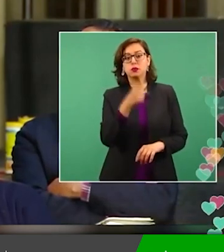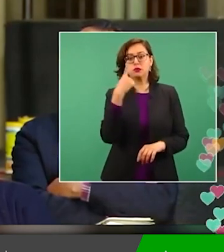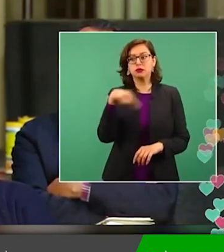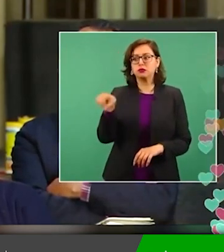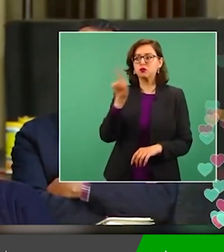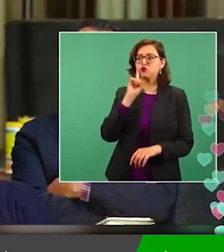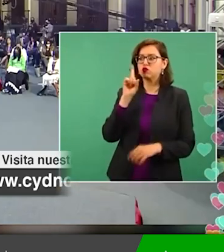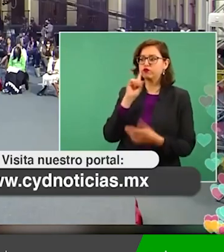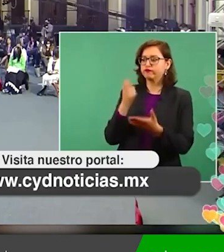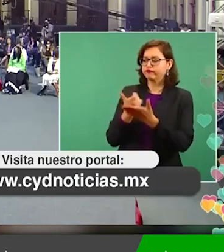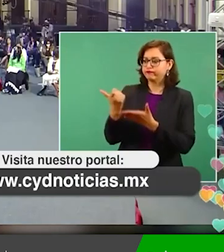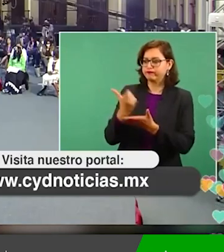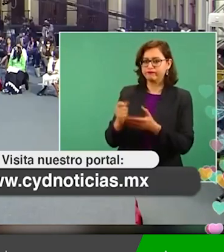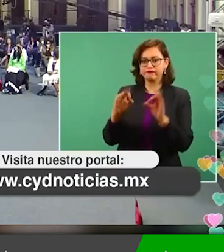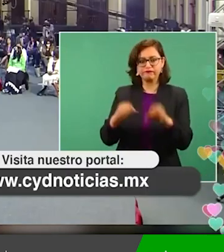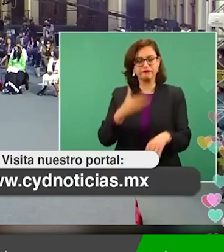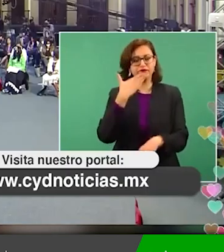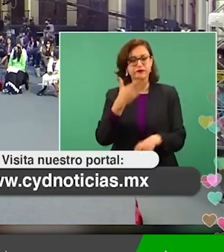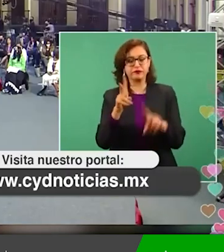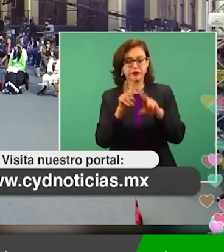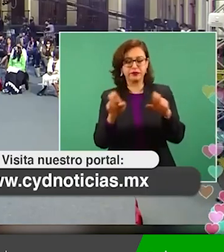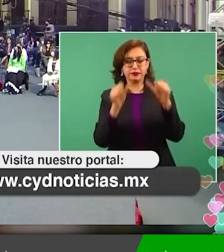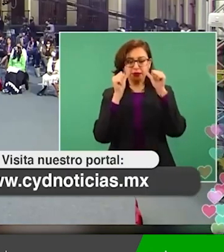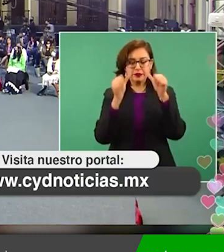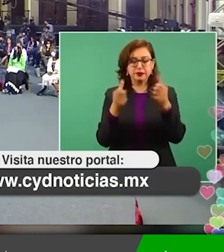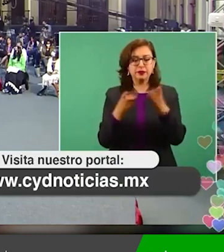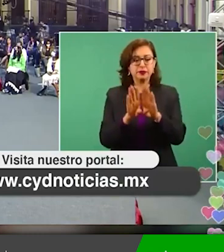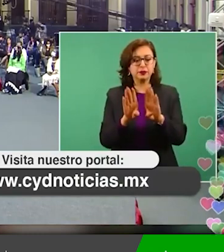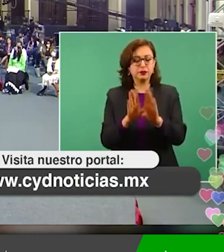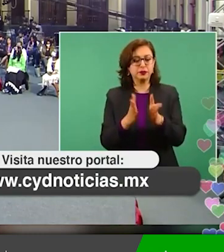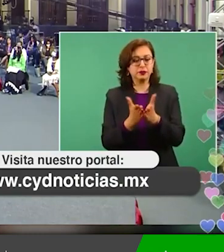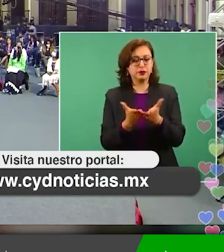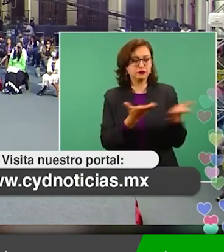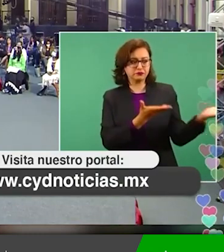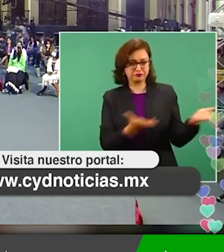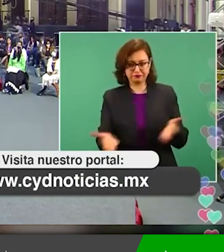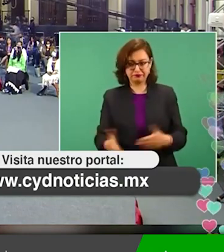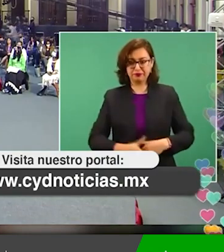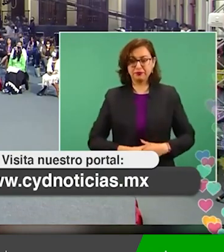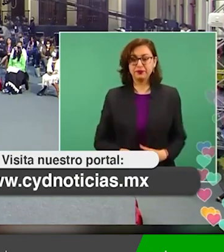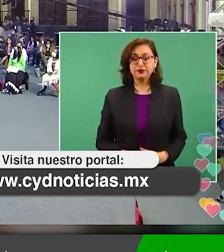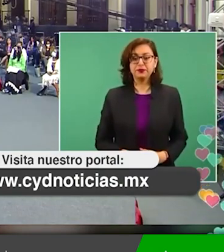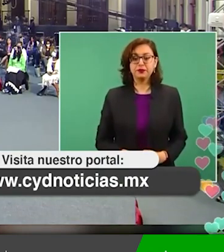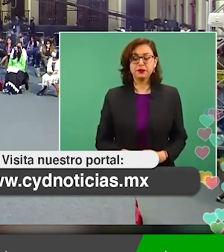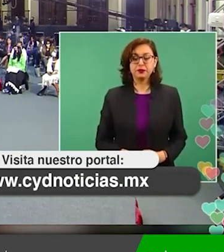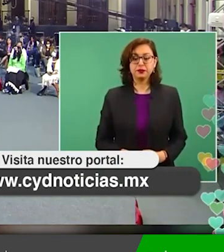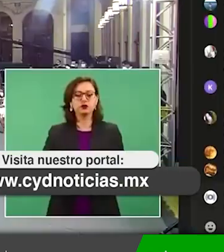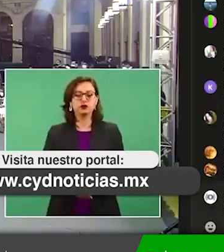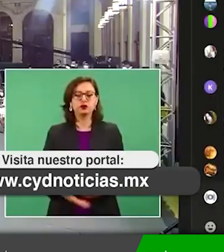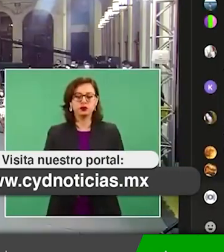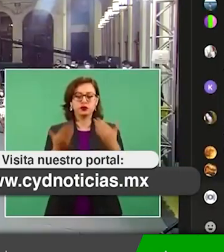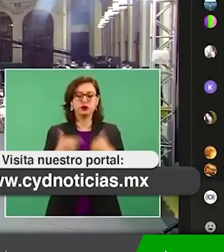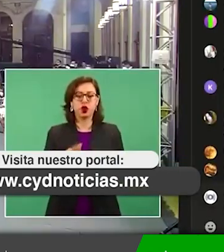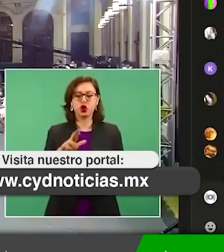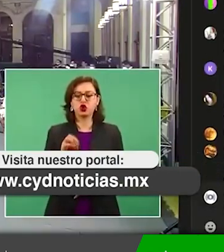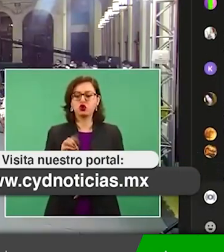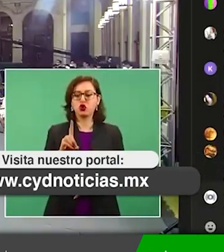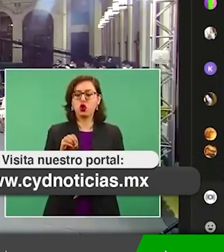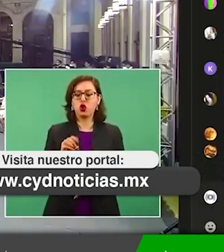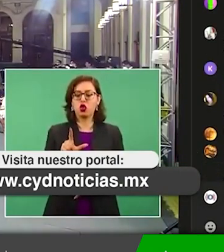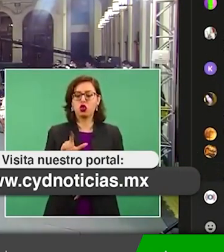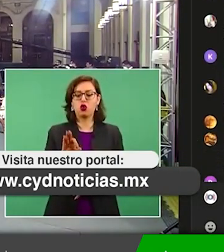del gobierno de mexico y desde la propia cuenta del presidente de lópez obrador donde se transmiten en su conferencia